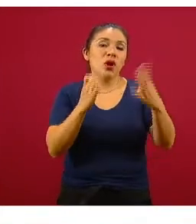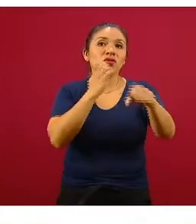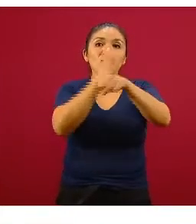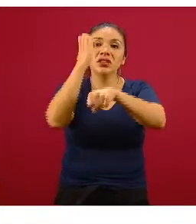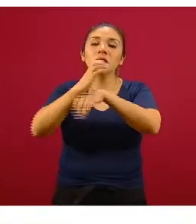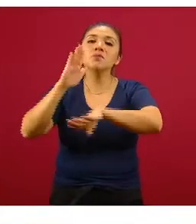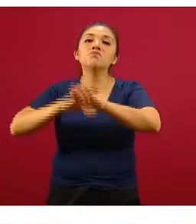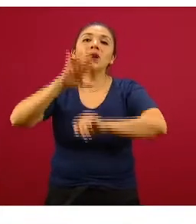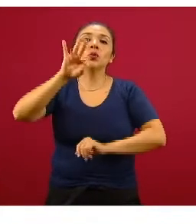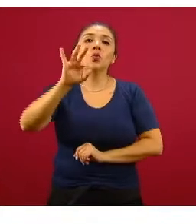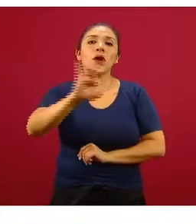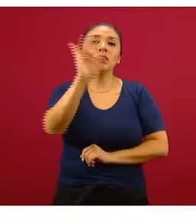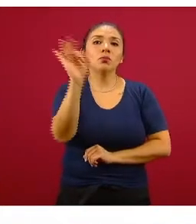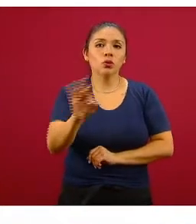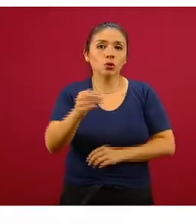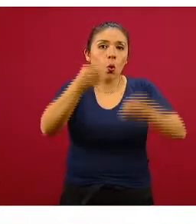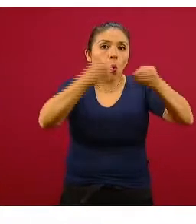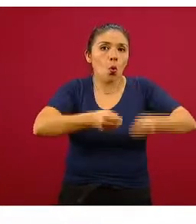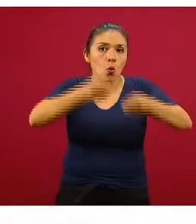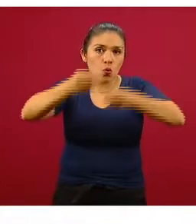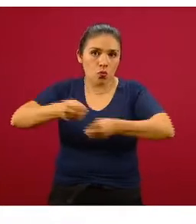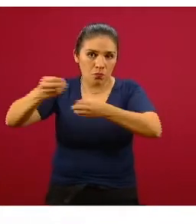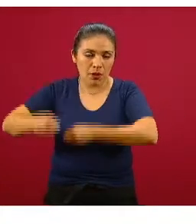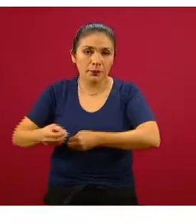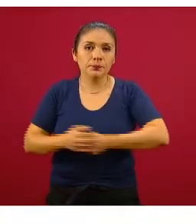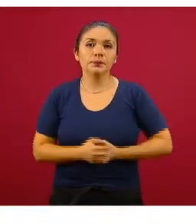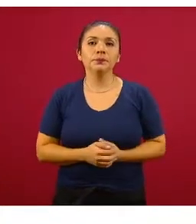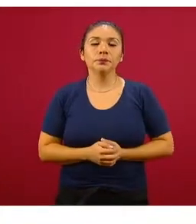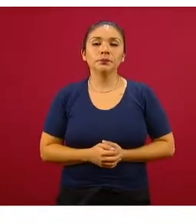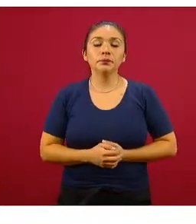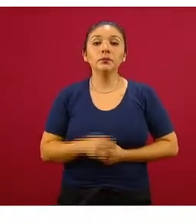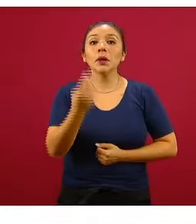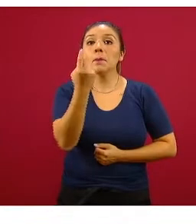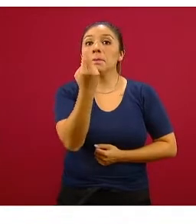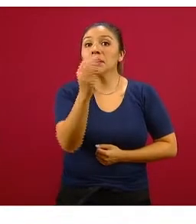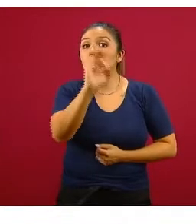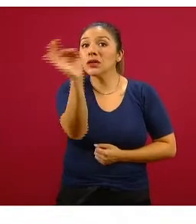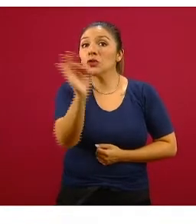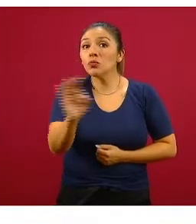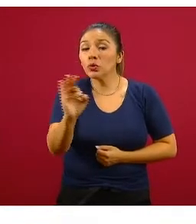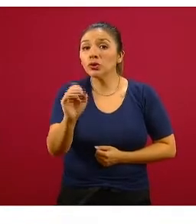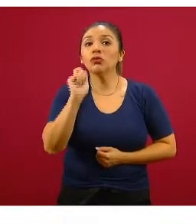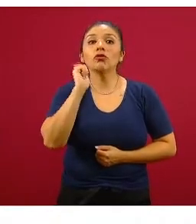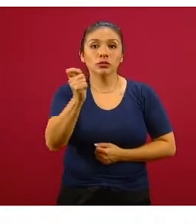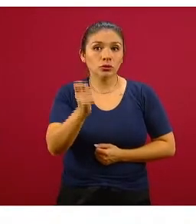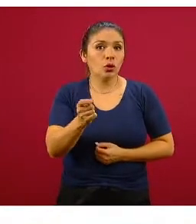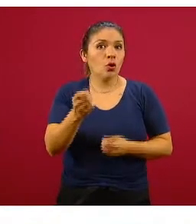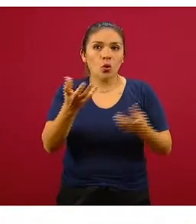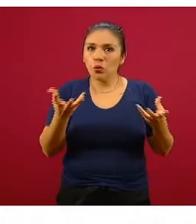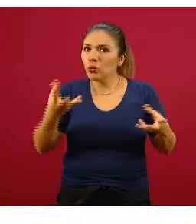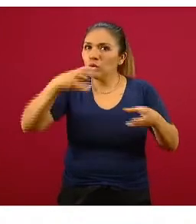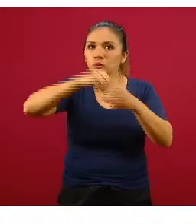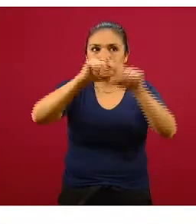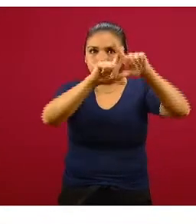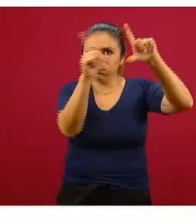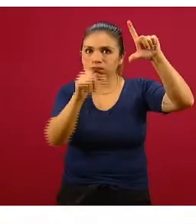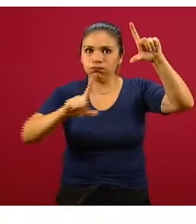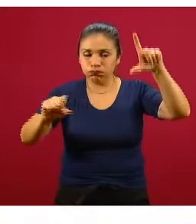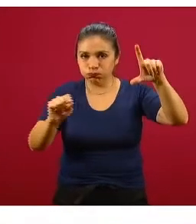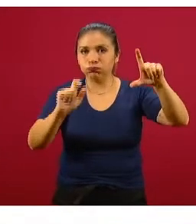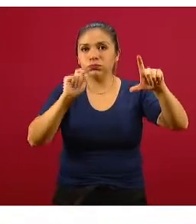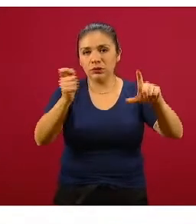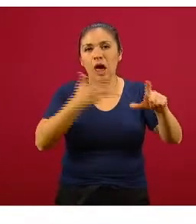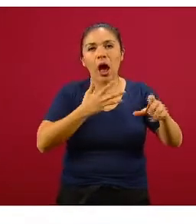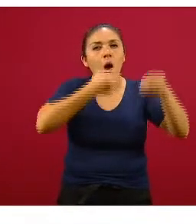un 40% de esta ocupación. 25% es la ocupación nacional, es decir, que se